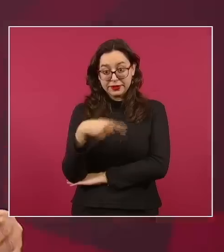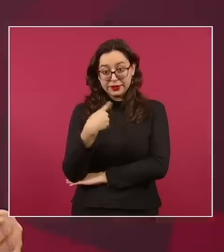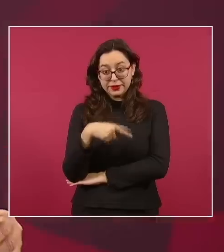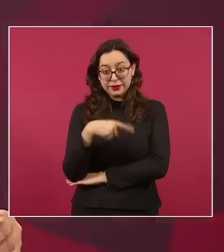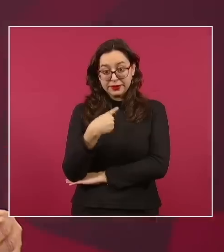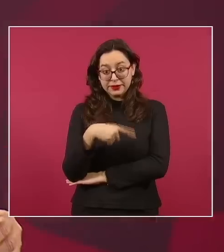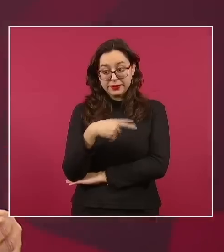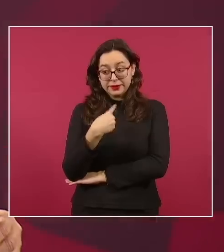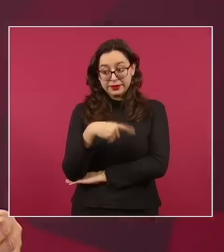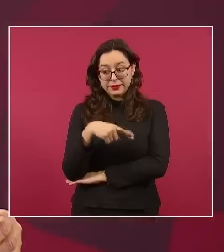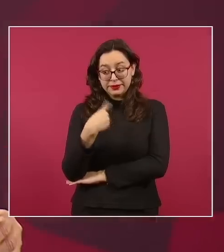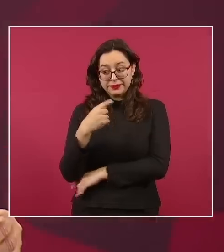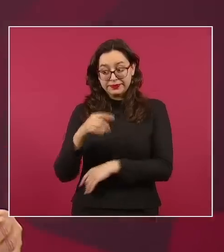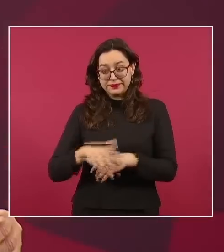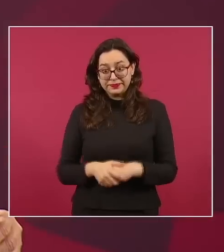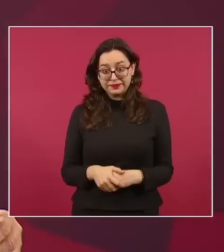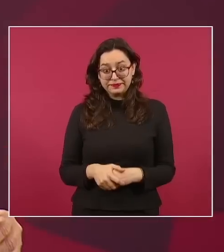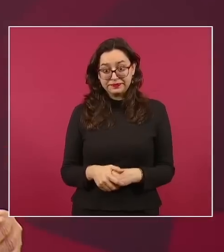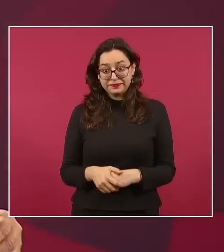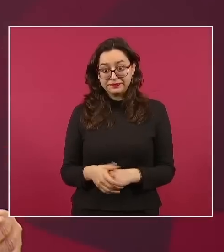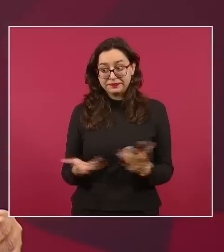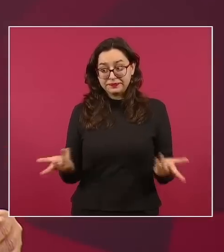que aportan